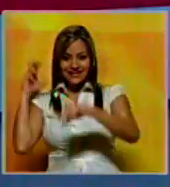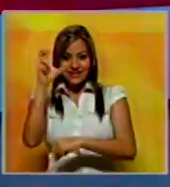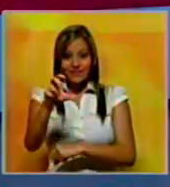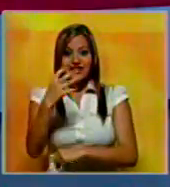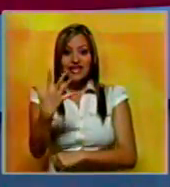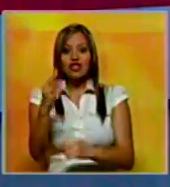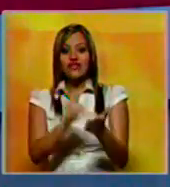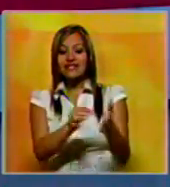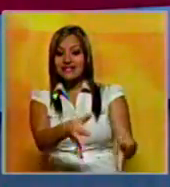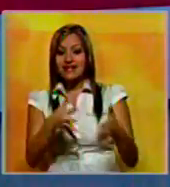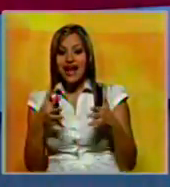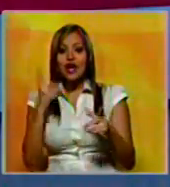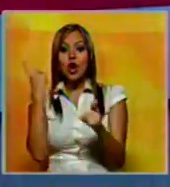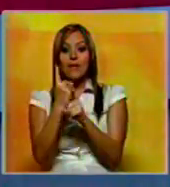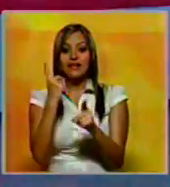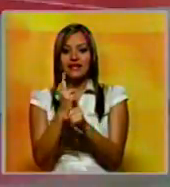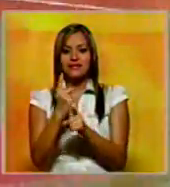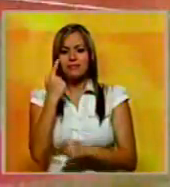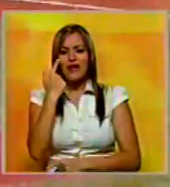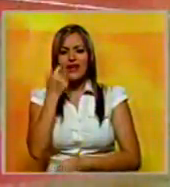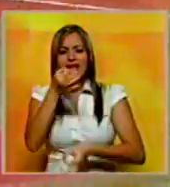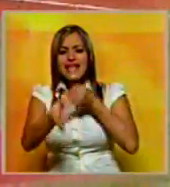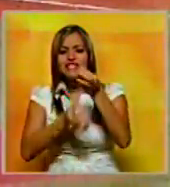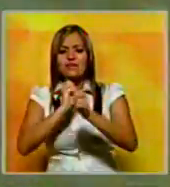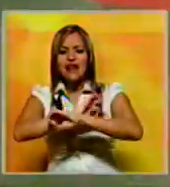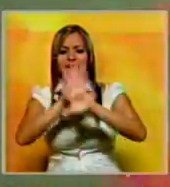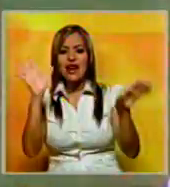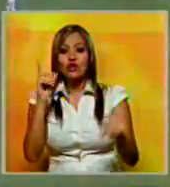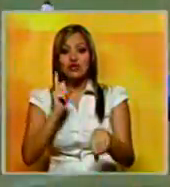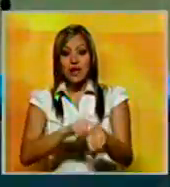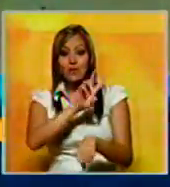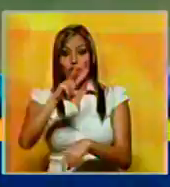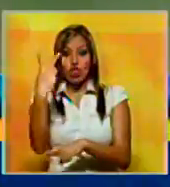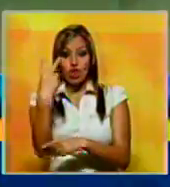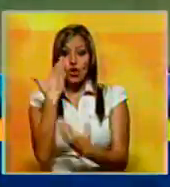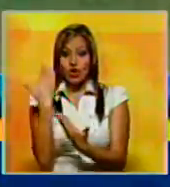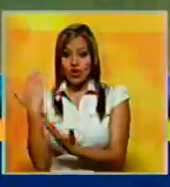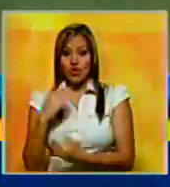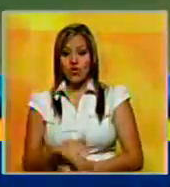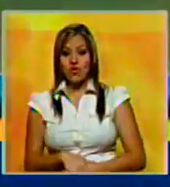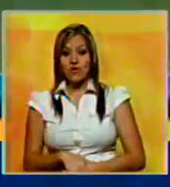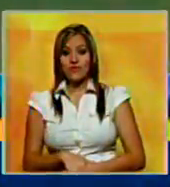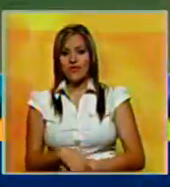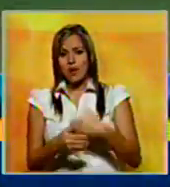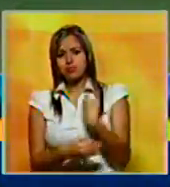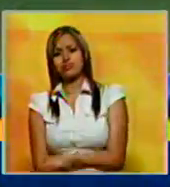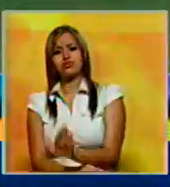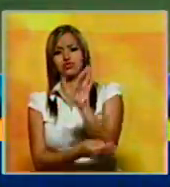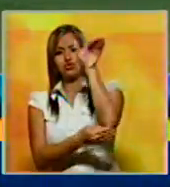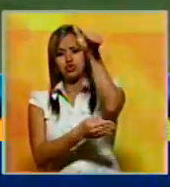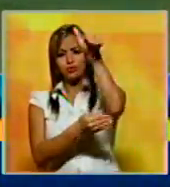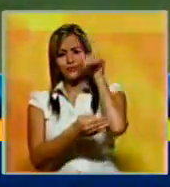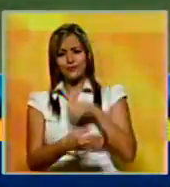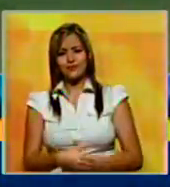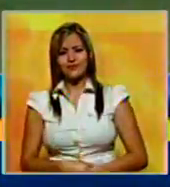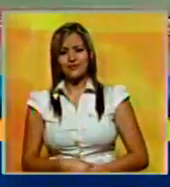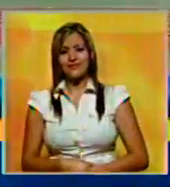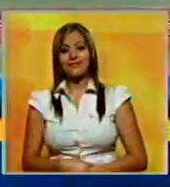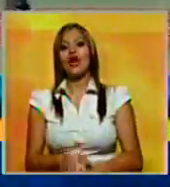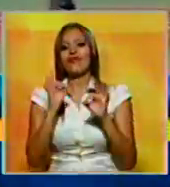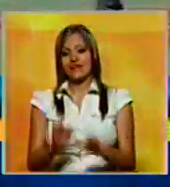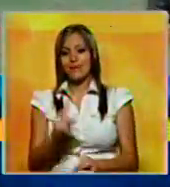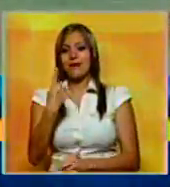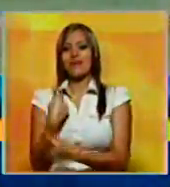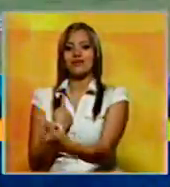quinto rescate de la temporada nos vamos a las imágenes segunda entrada en Toronto y aquí está jorv torrealba llegando este largo imparable a la izquierda para traer la